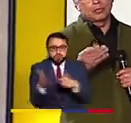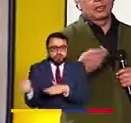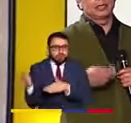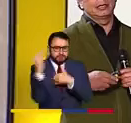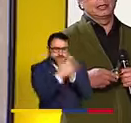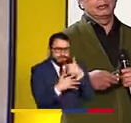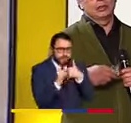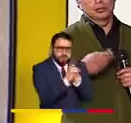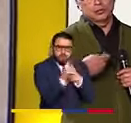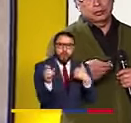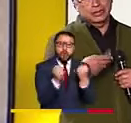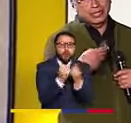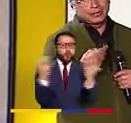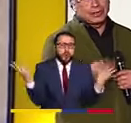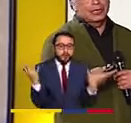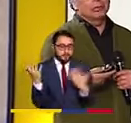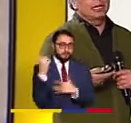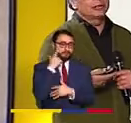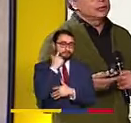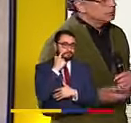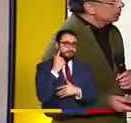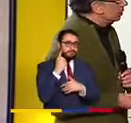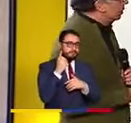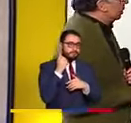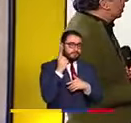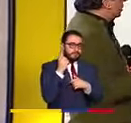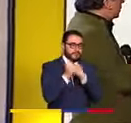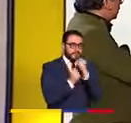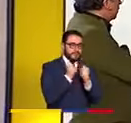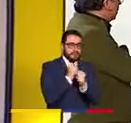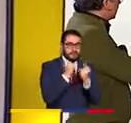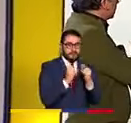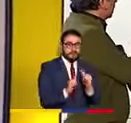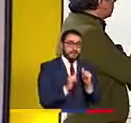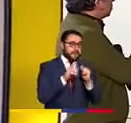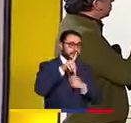Toda Colombia, terminado el año,